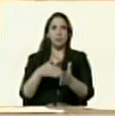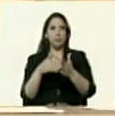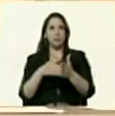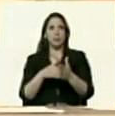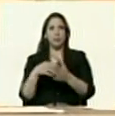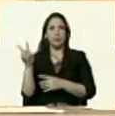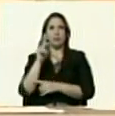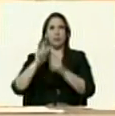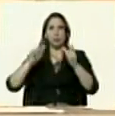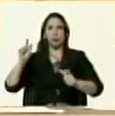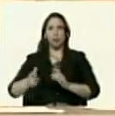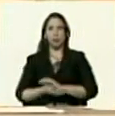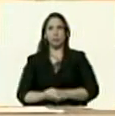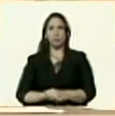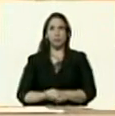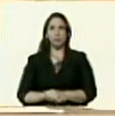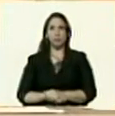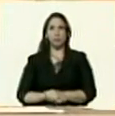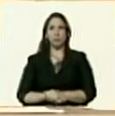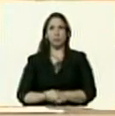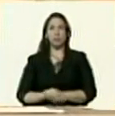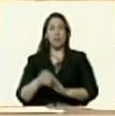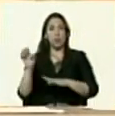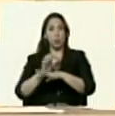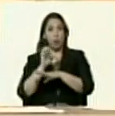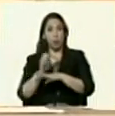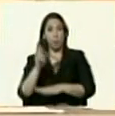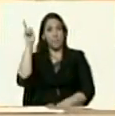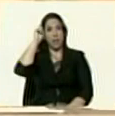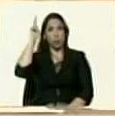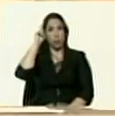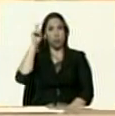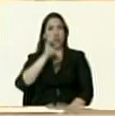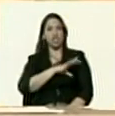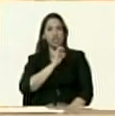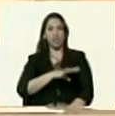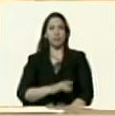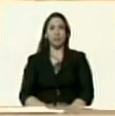para regresar. En Ecuador, en Perú, en Chile.